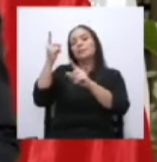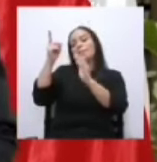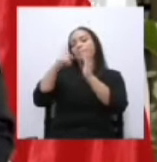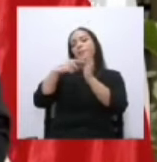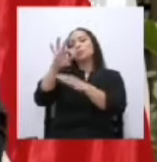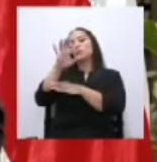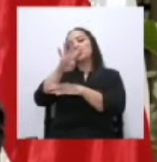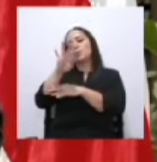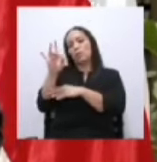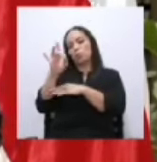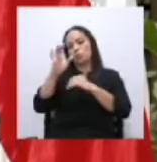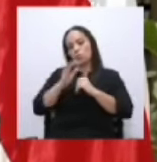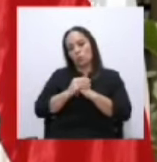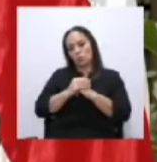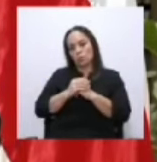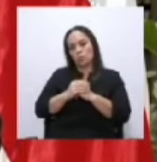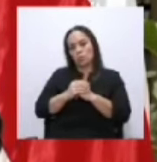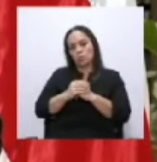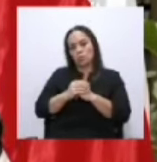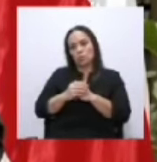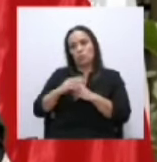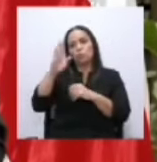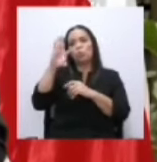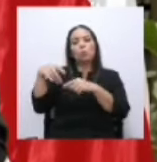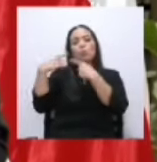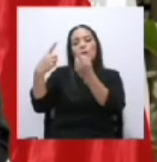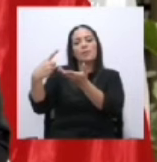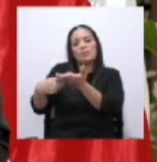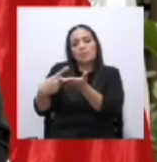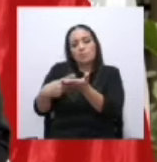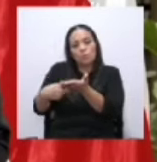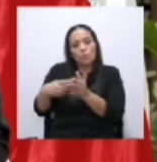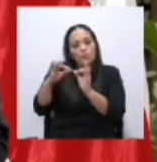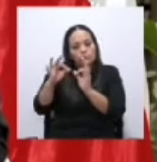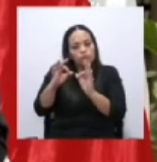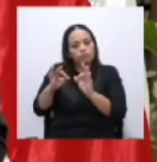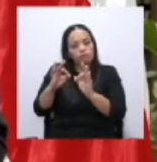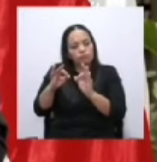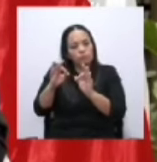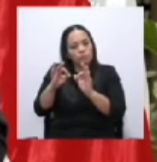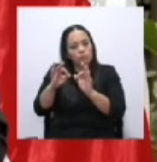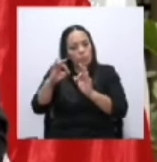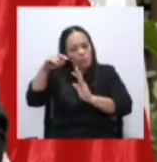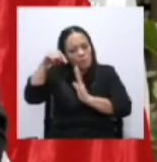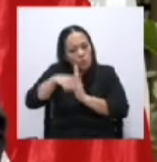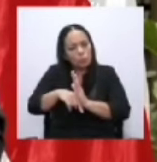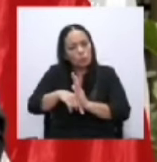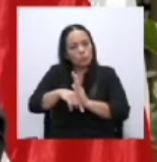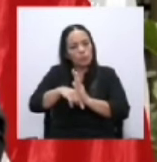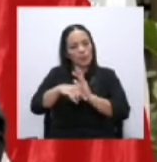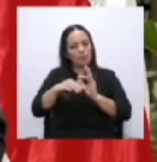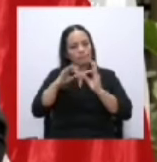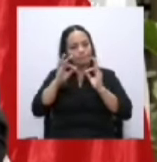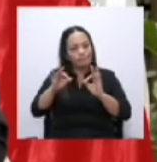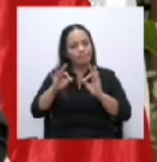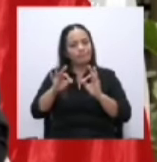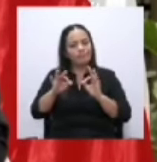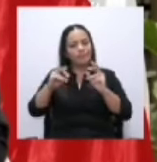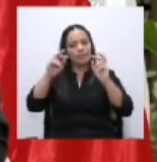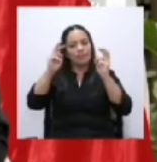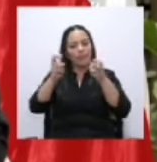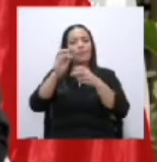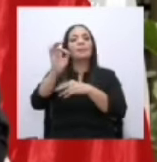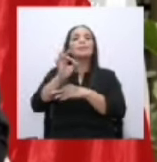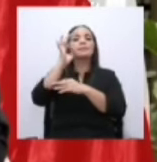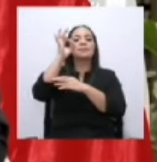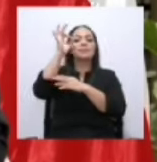1948, no hemos tenido una discusión tan vibrante y tan profunda sobre el destino